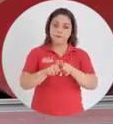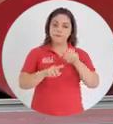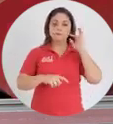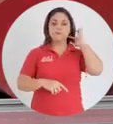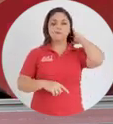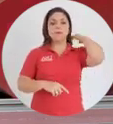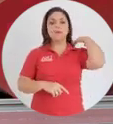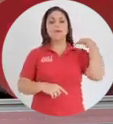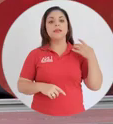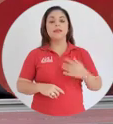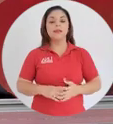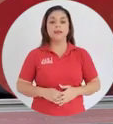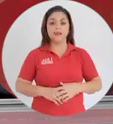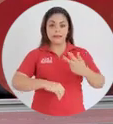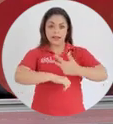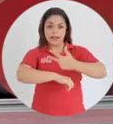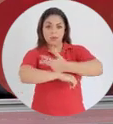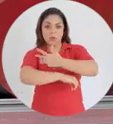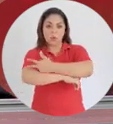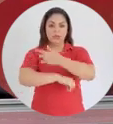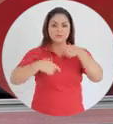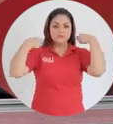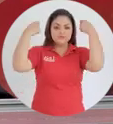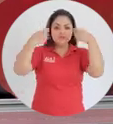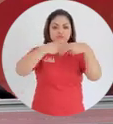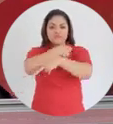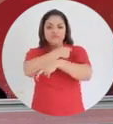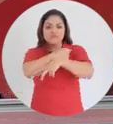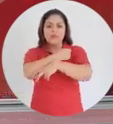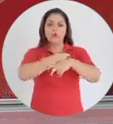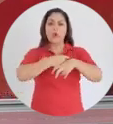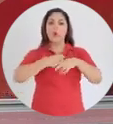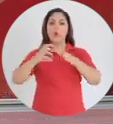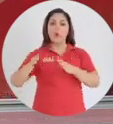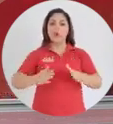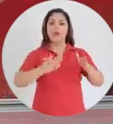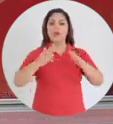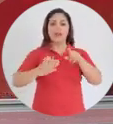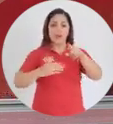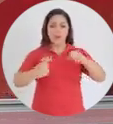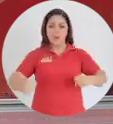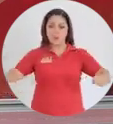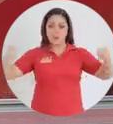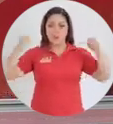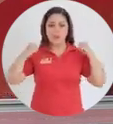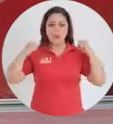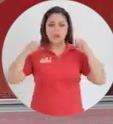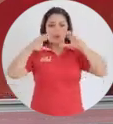también la delincuencia organizada, que es un poder dual.